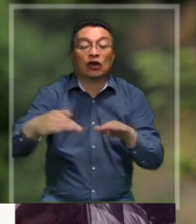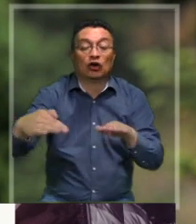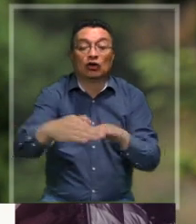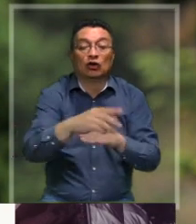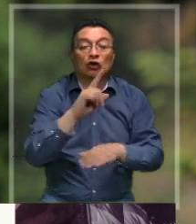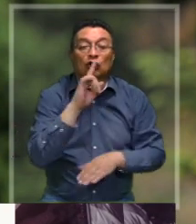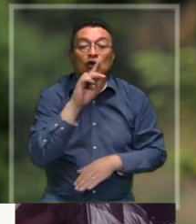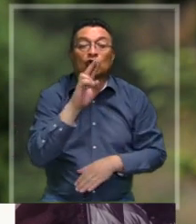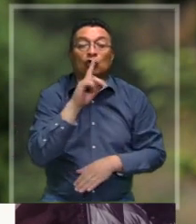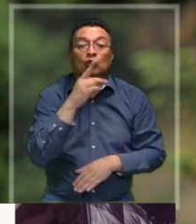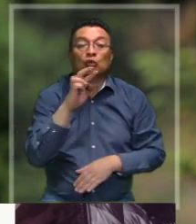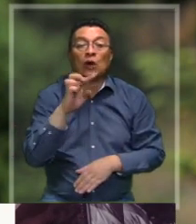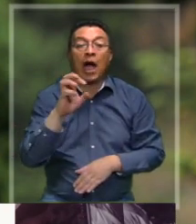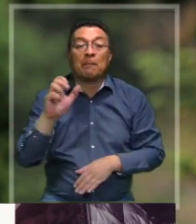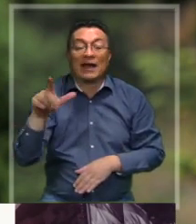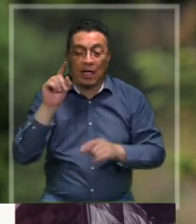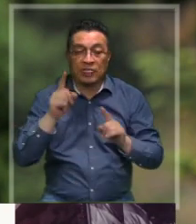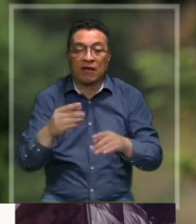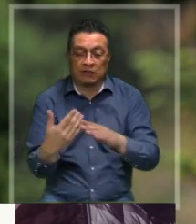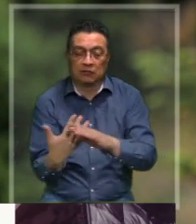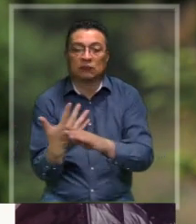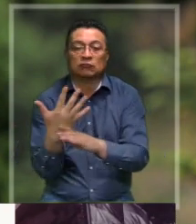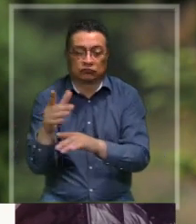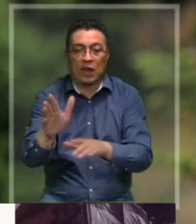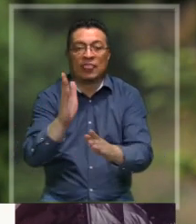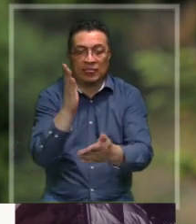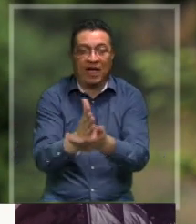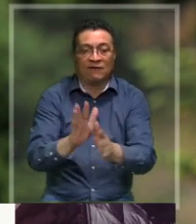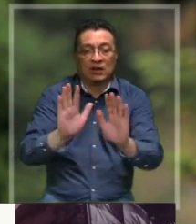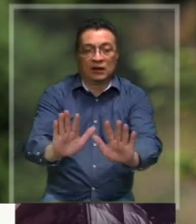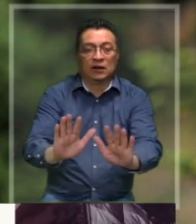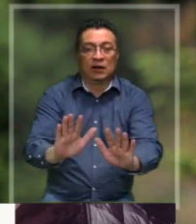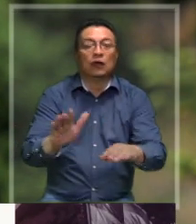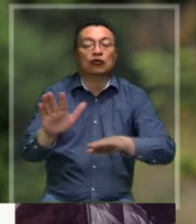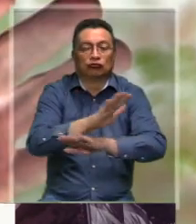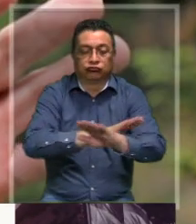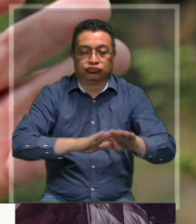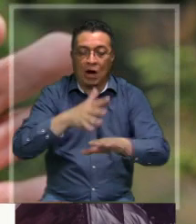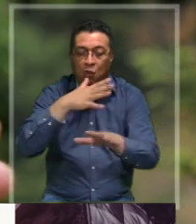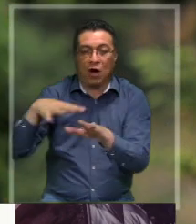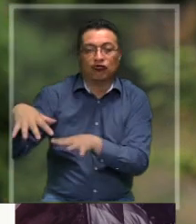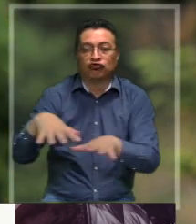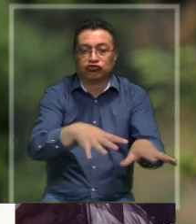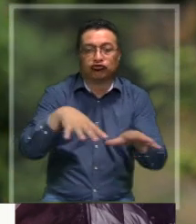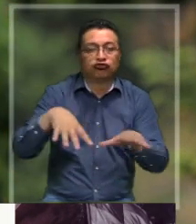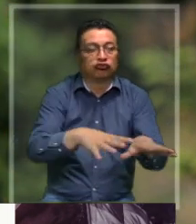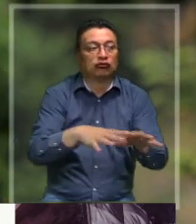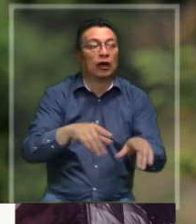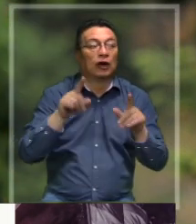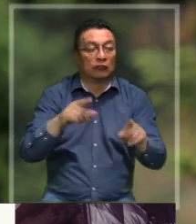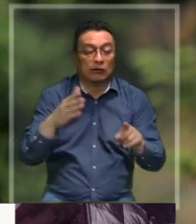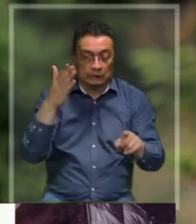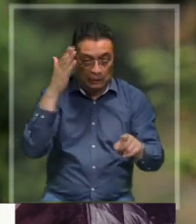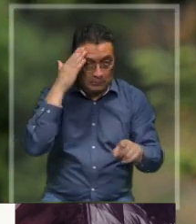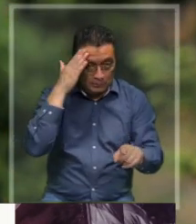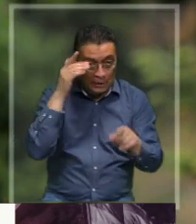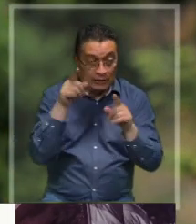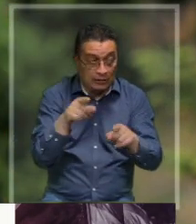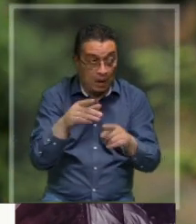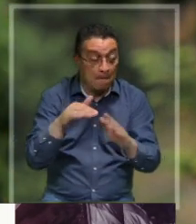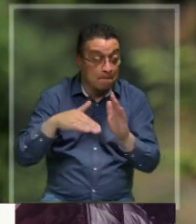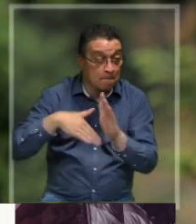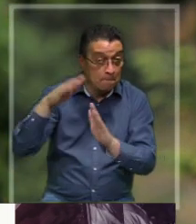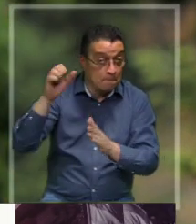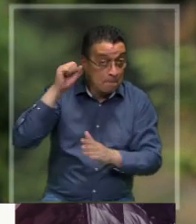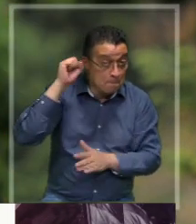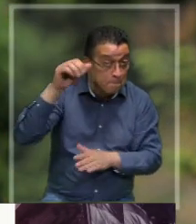por normativa debe mantener vegetación. Y lo que estamos haciendo, porque es una zona de protección del curso de agua, y además teniendo presente lo anterior, que